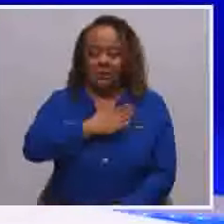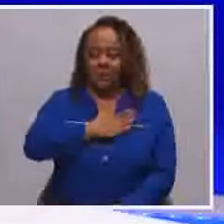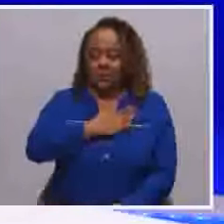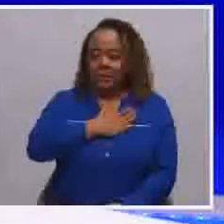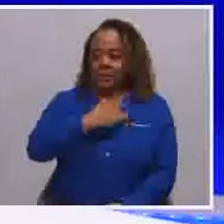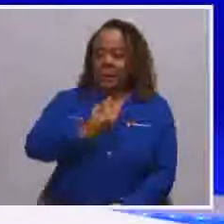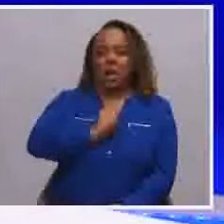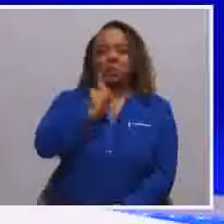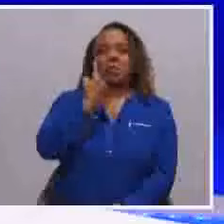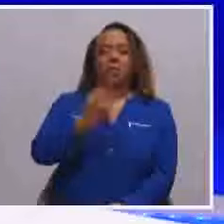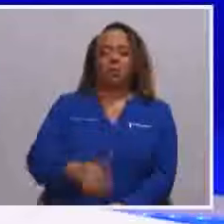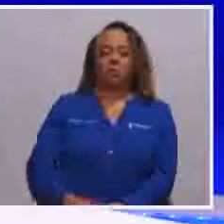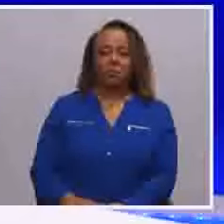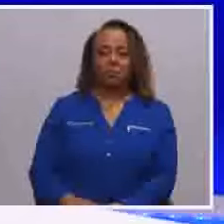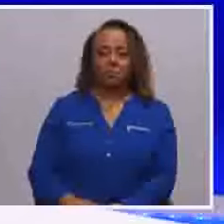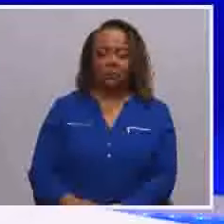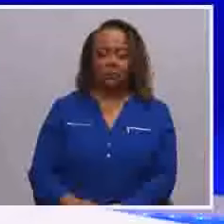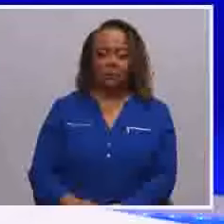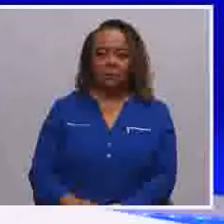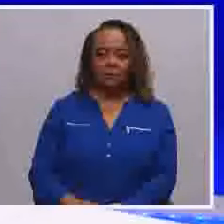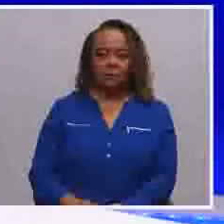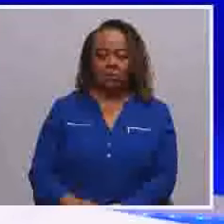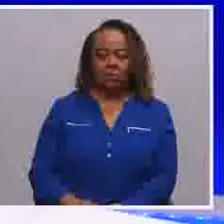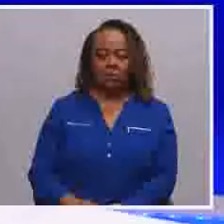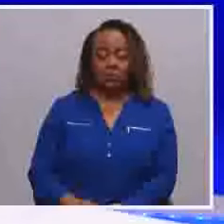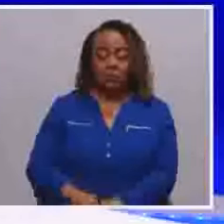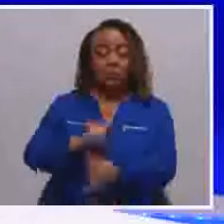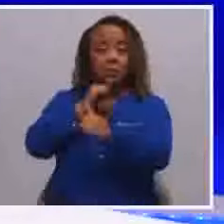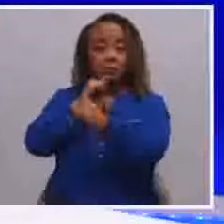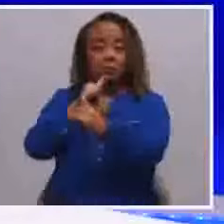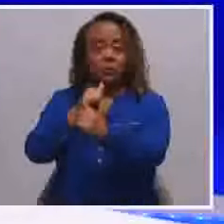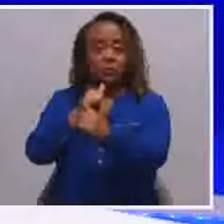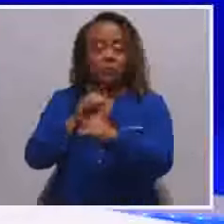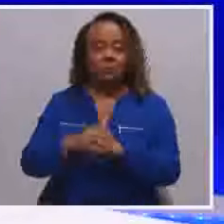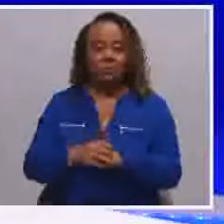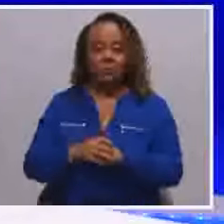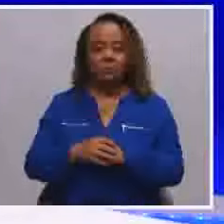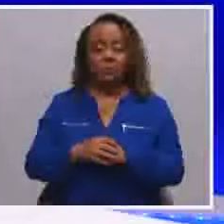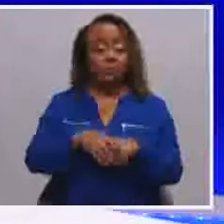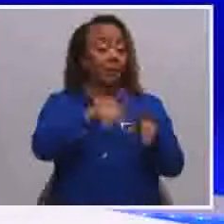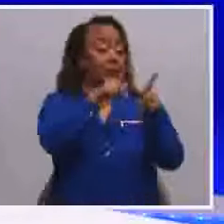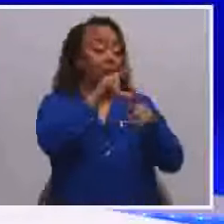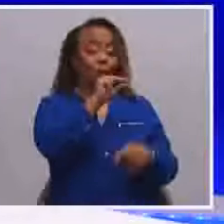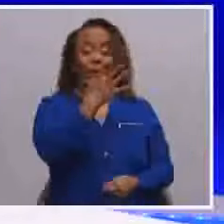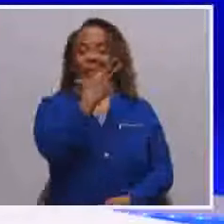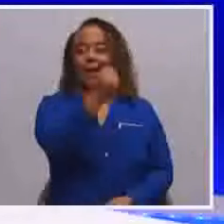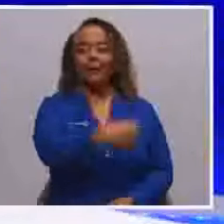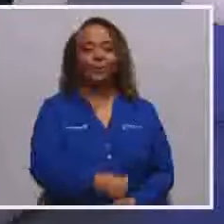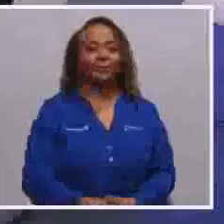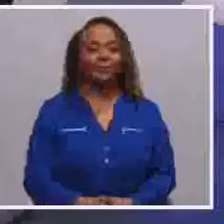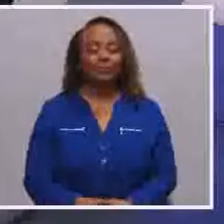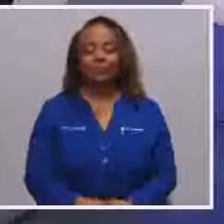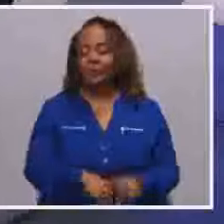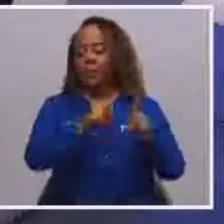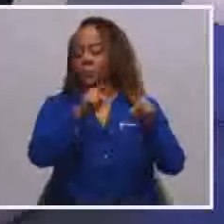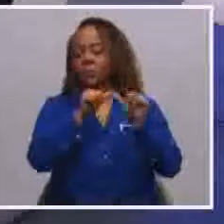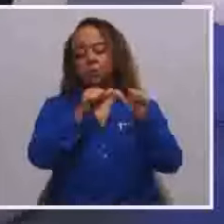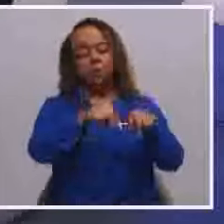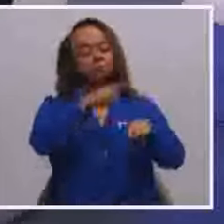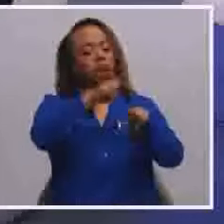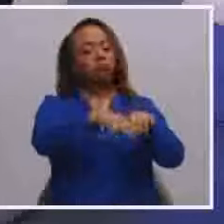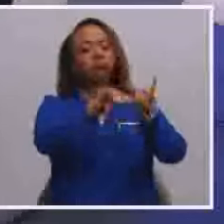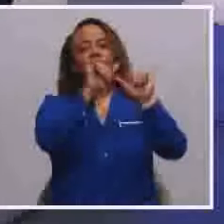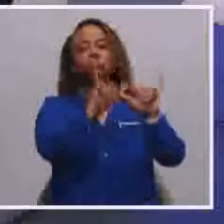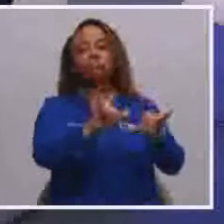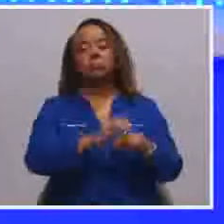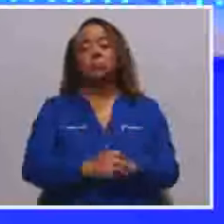me gritó eso alguien me hizo un sonido denuncio si al aficionado no lo sacaron Por cierto el aficionado siguió ahí sentado